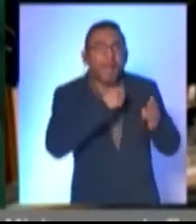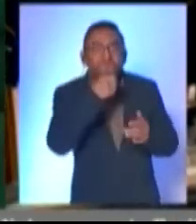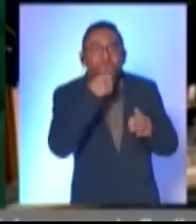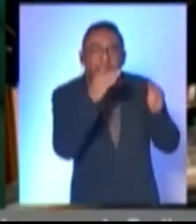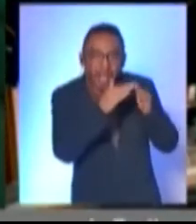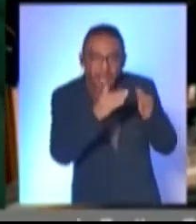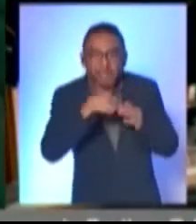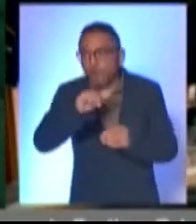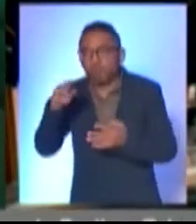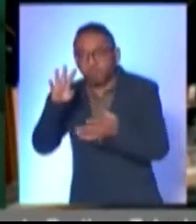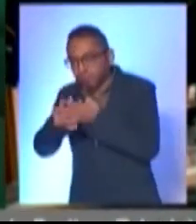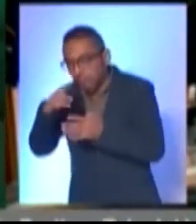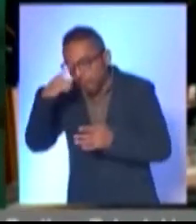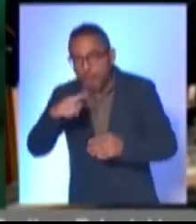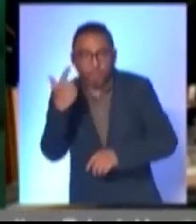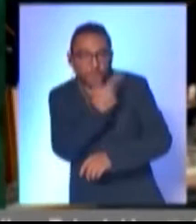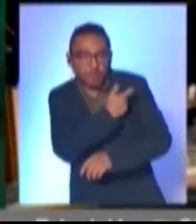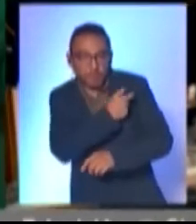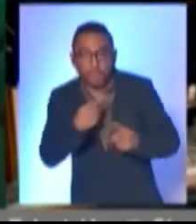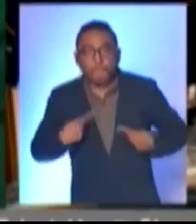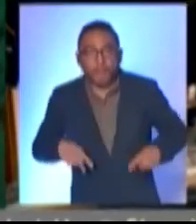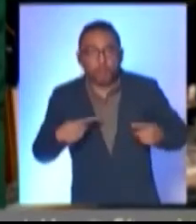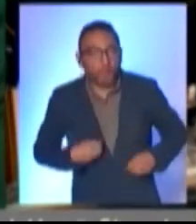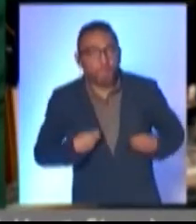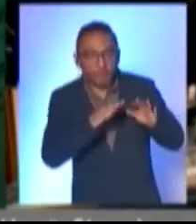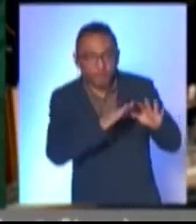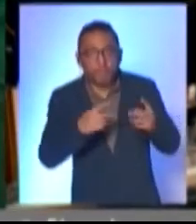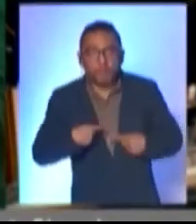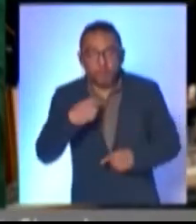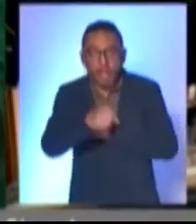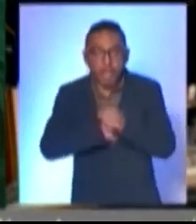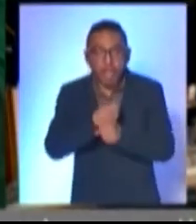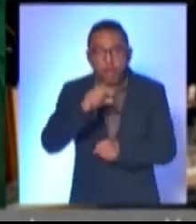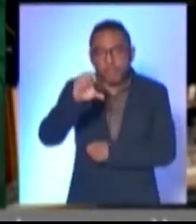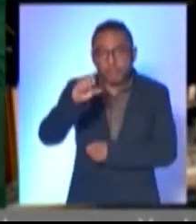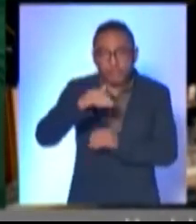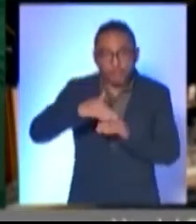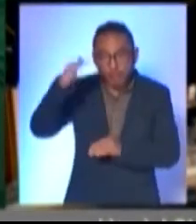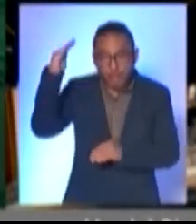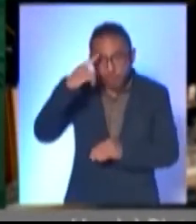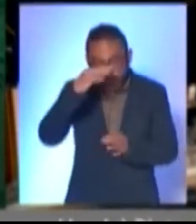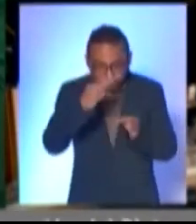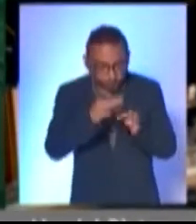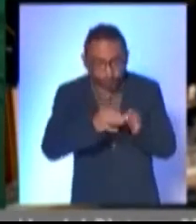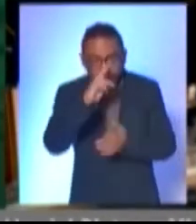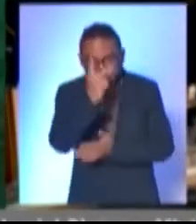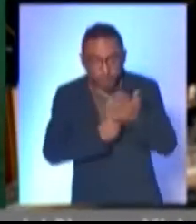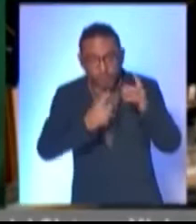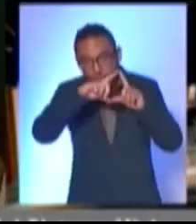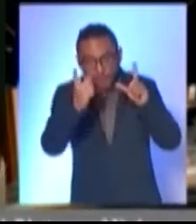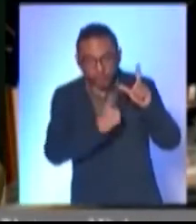la vacunación a residentes internos y personal de 60 años en cumplimiento con el Plan Nacional de